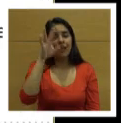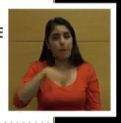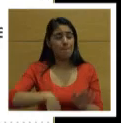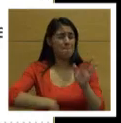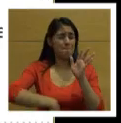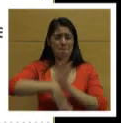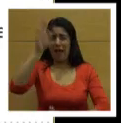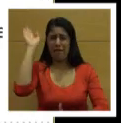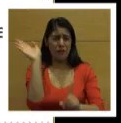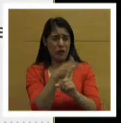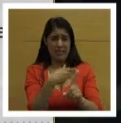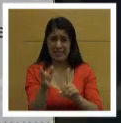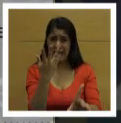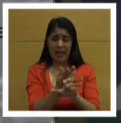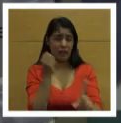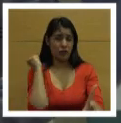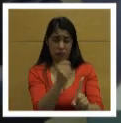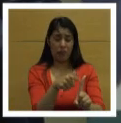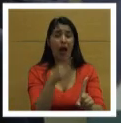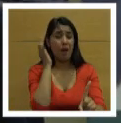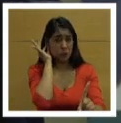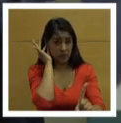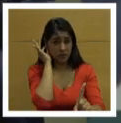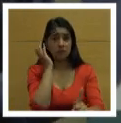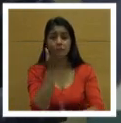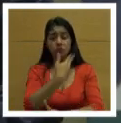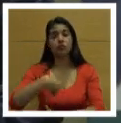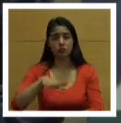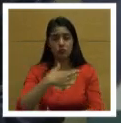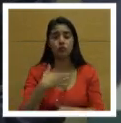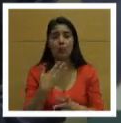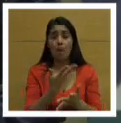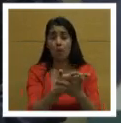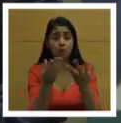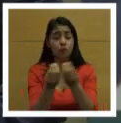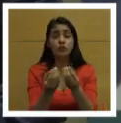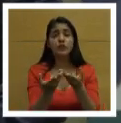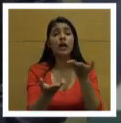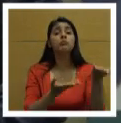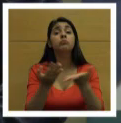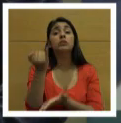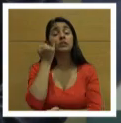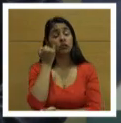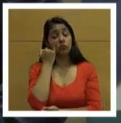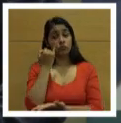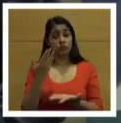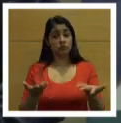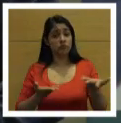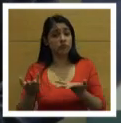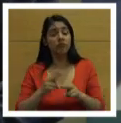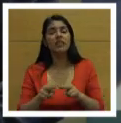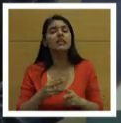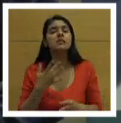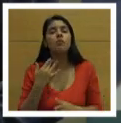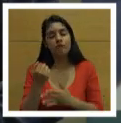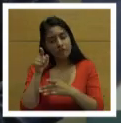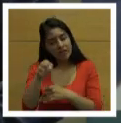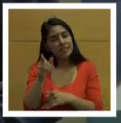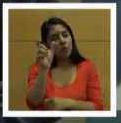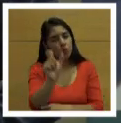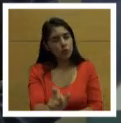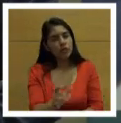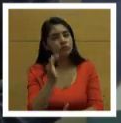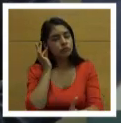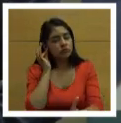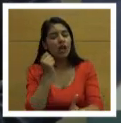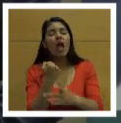mujer, nosotros lo que hacemos en conjunto con muchas instituciones es, de alguna manera, ir en ayuda de esa mujer, tanto el